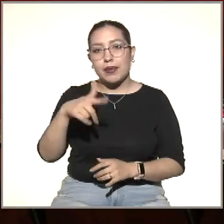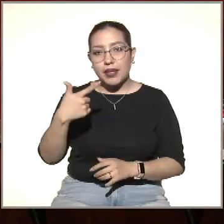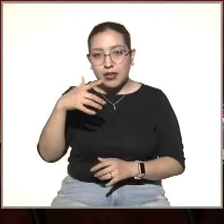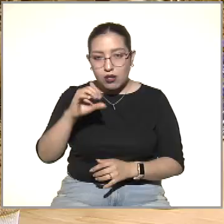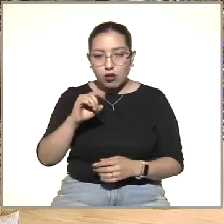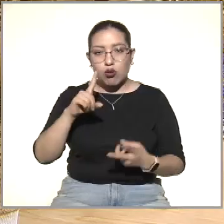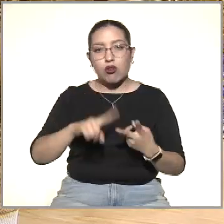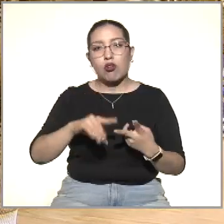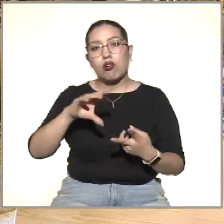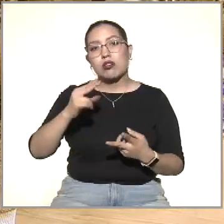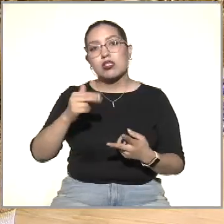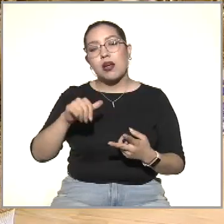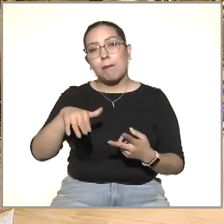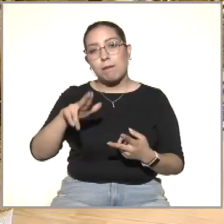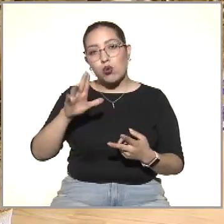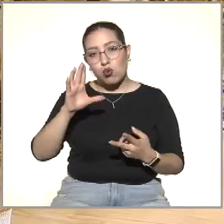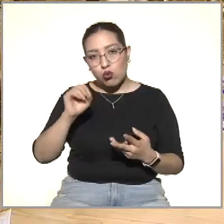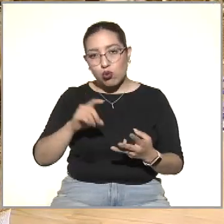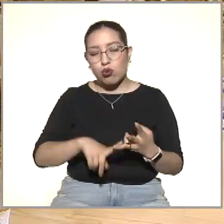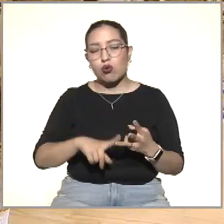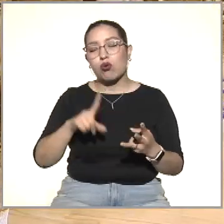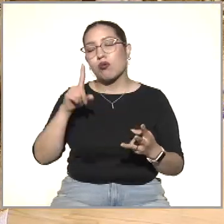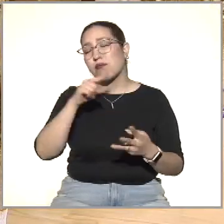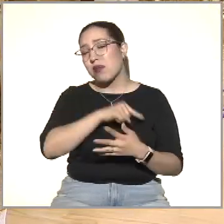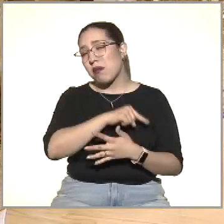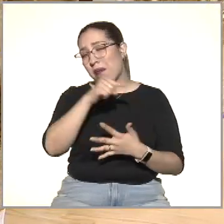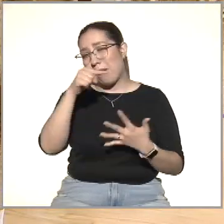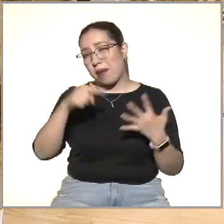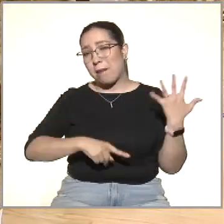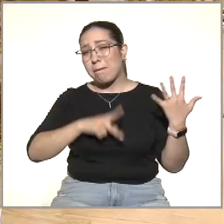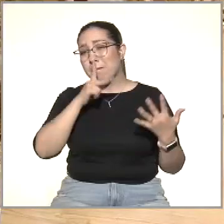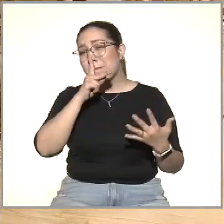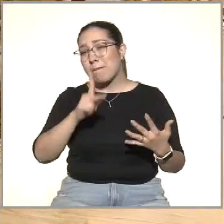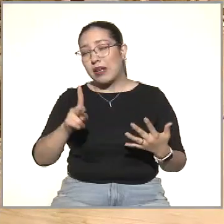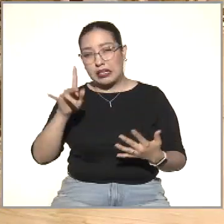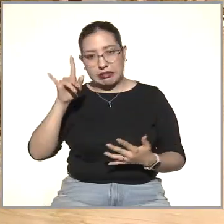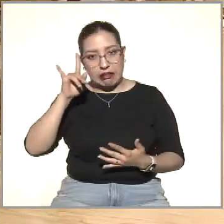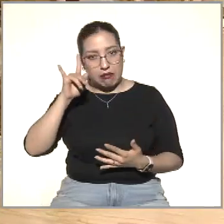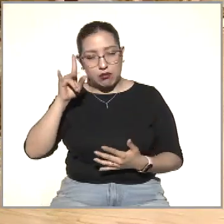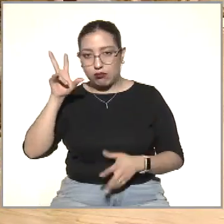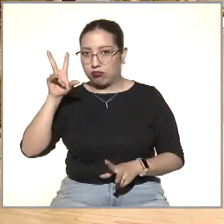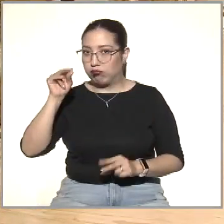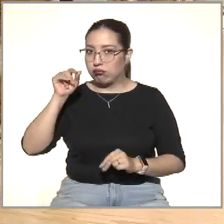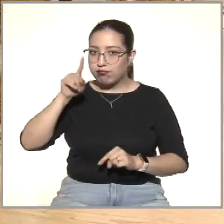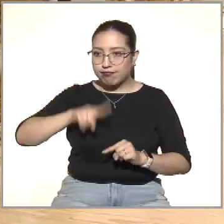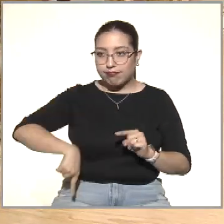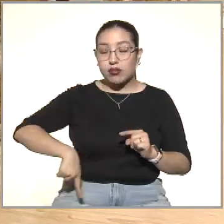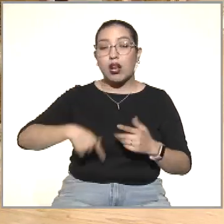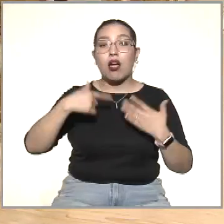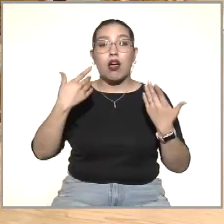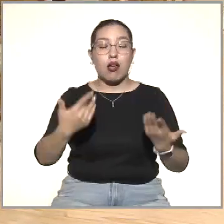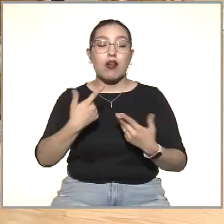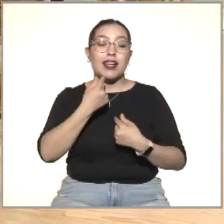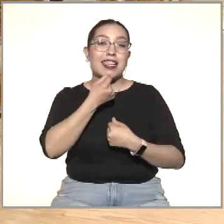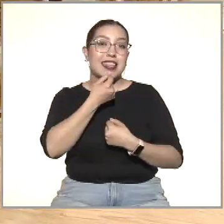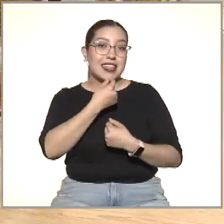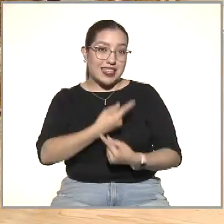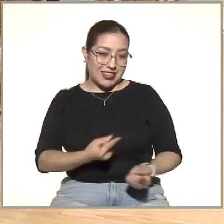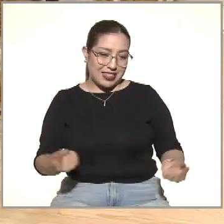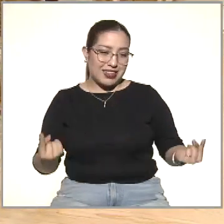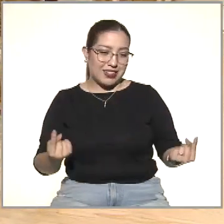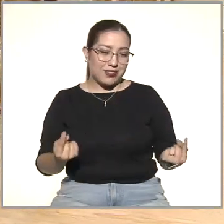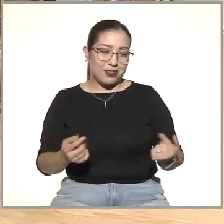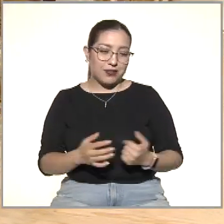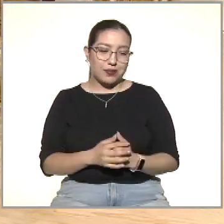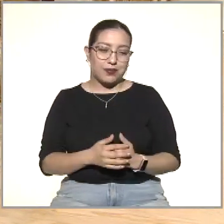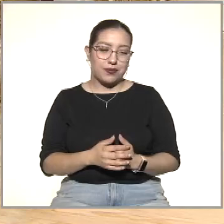Chamuco, etcétera, etcétera. Tenemos una variedad de eufemismos. En el caso de los niños, precisamente en